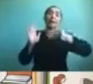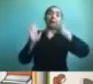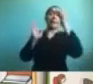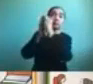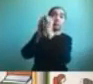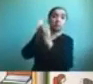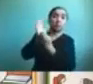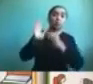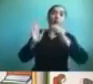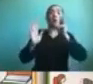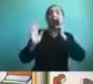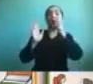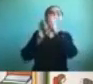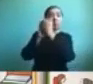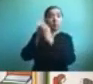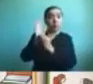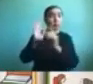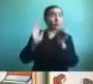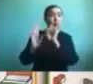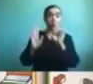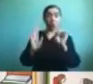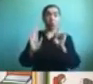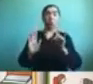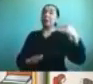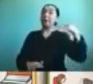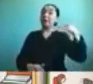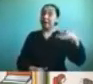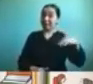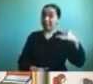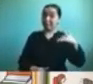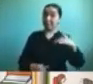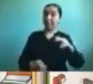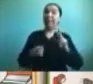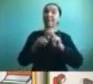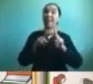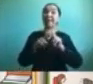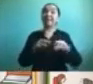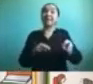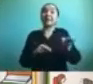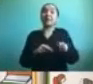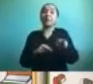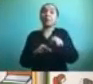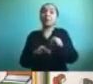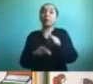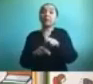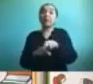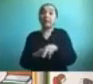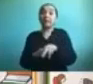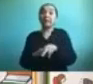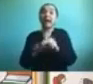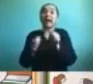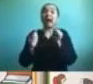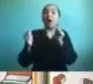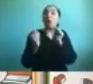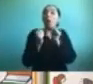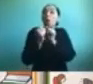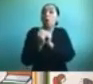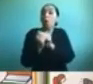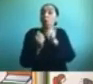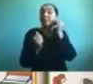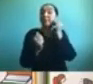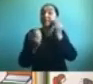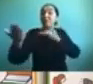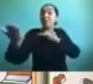es importante que cuando se amen las rutinas con los niños sea algo una actividad que se haga entre los dos o entre más